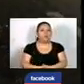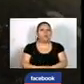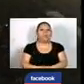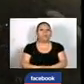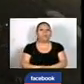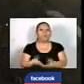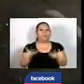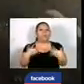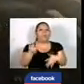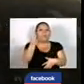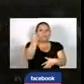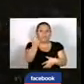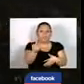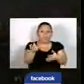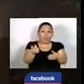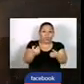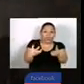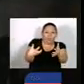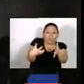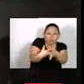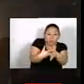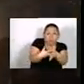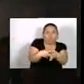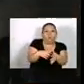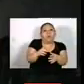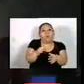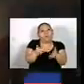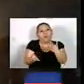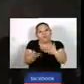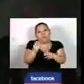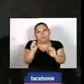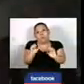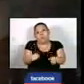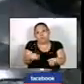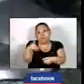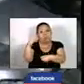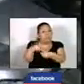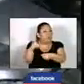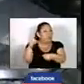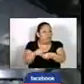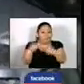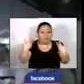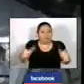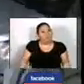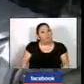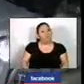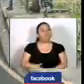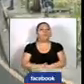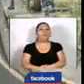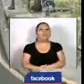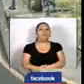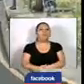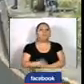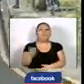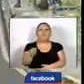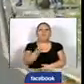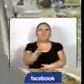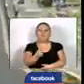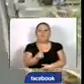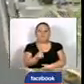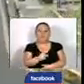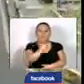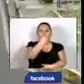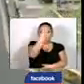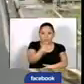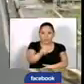cuando una persona queda lesionada. Puede quedar una discapacidad de por vida. También se reportan un promedio de tres personas